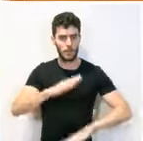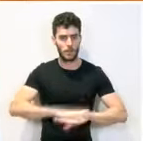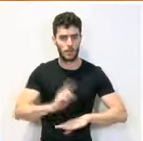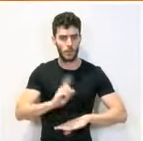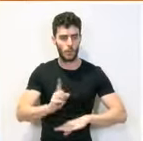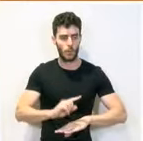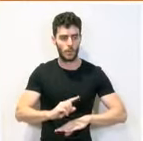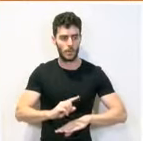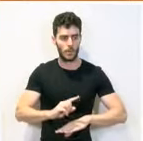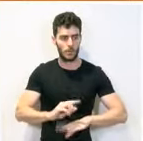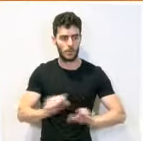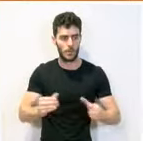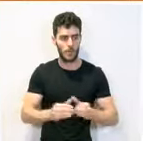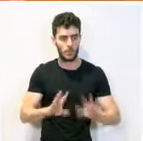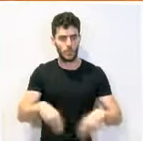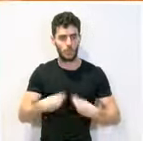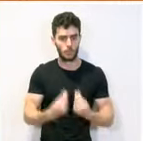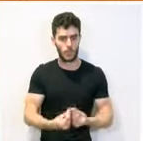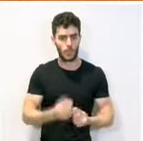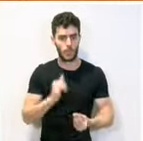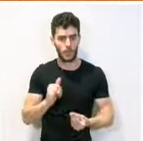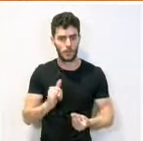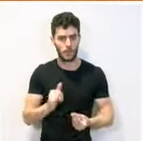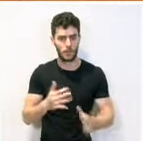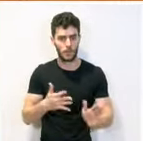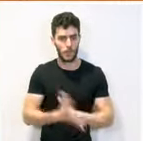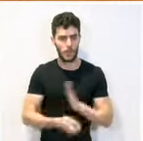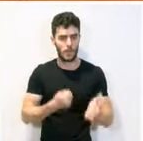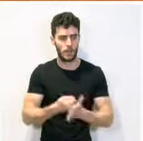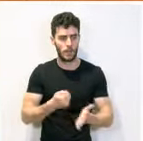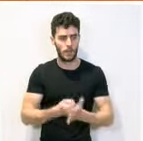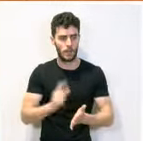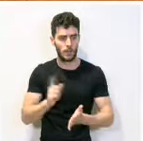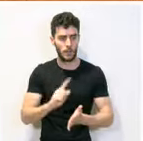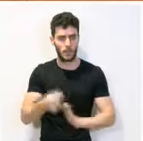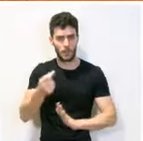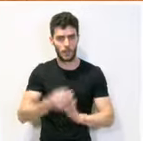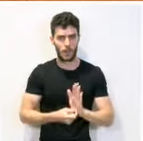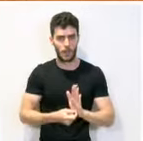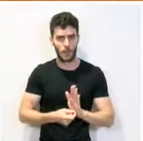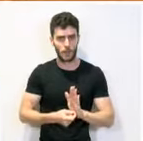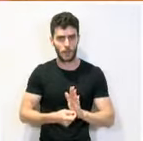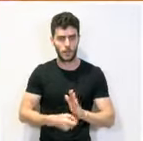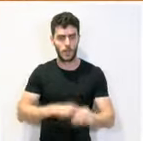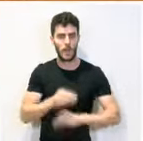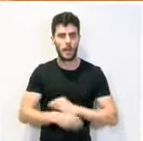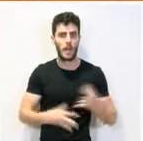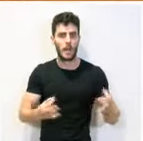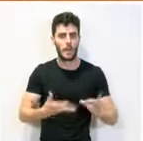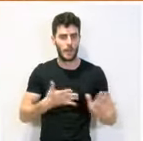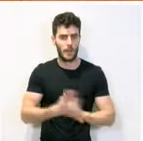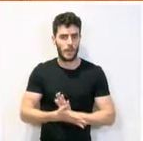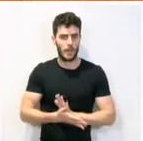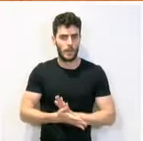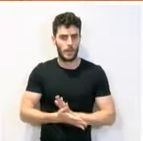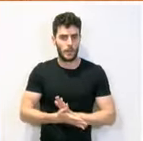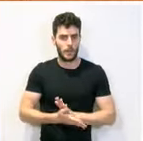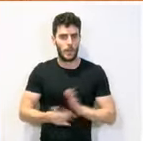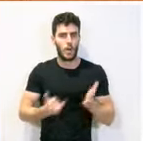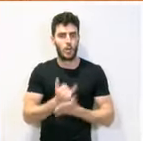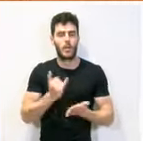la totalidad de la plantilla que tienen que cumplir, no pagan en condiciones en las que lo tienen que hacer, no tienen